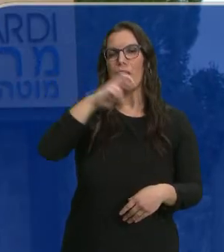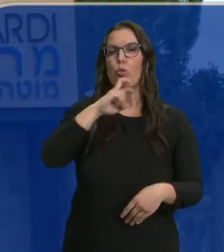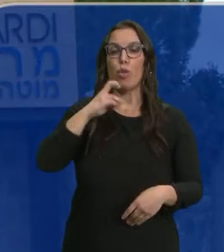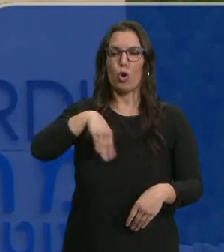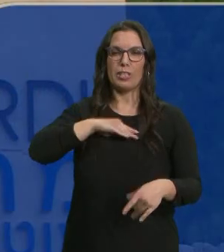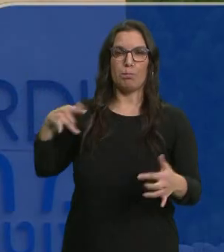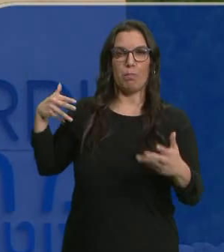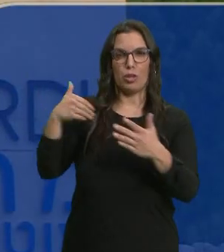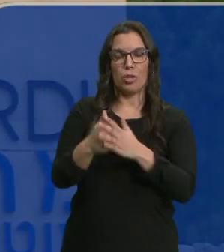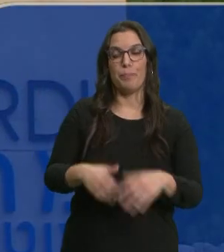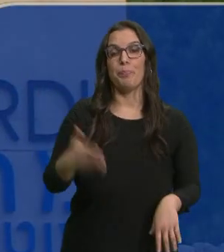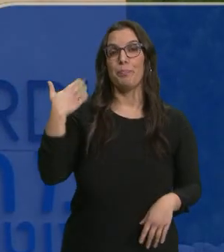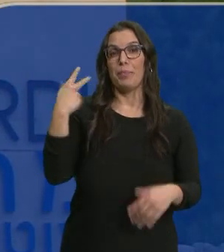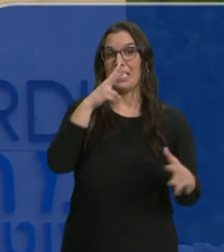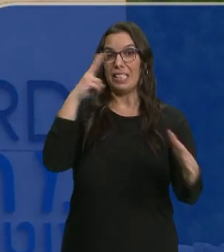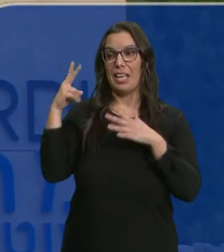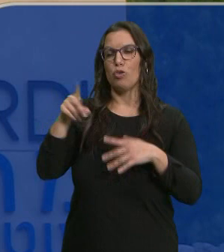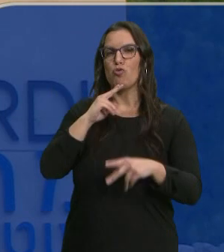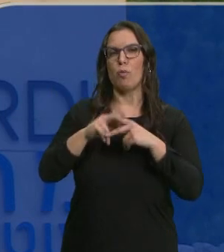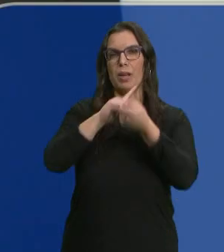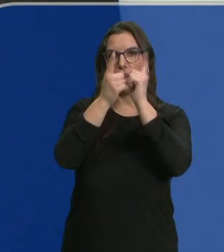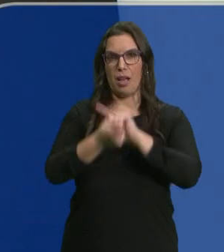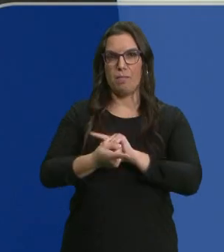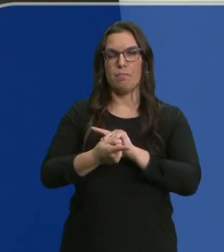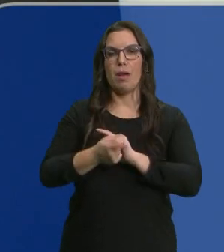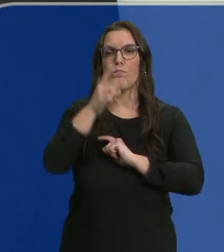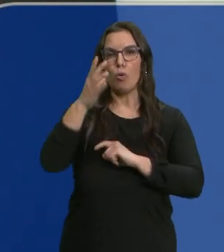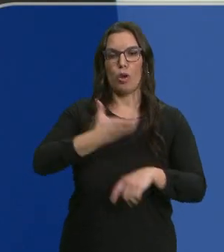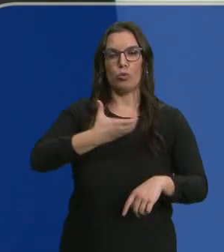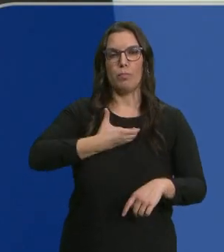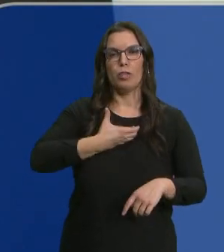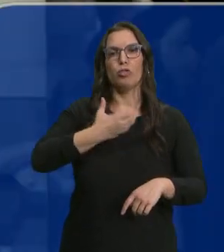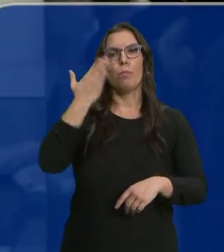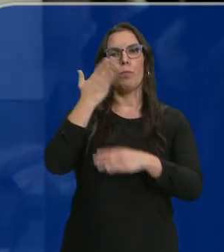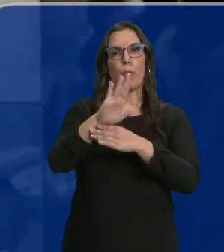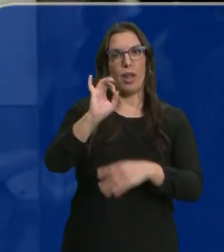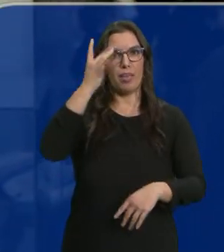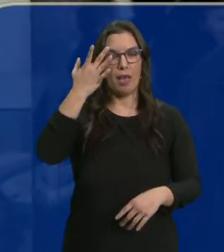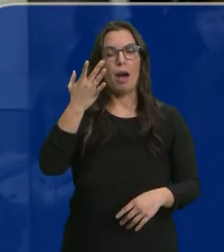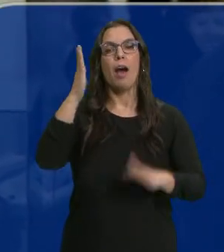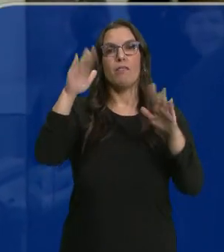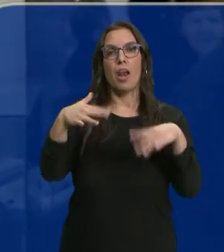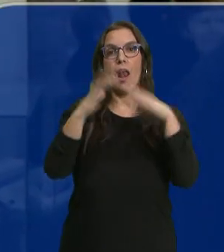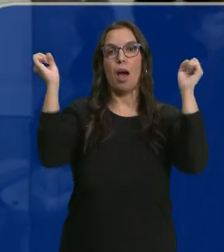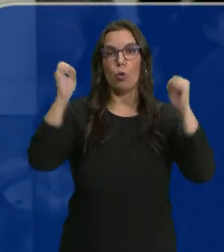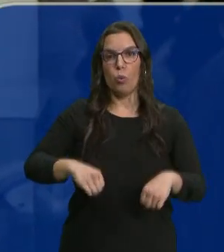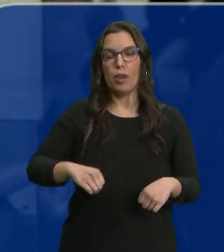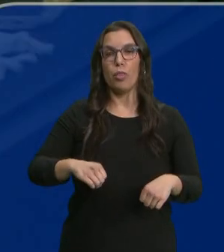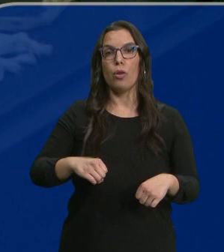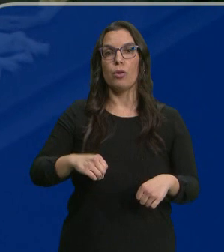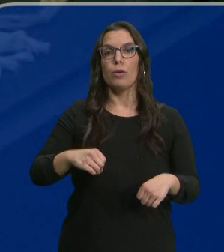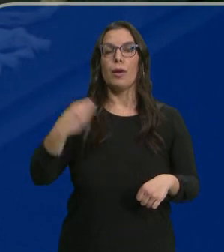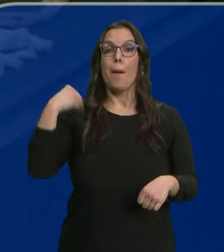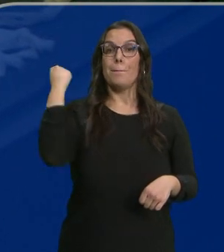Hace 7 años que esta localidad burgalesa cambió de nombre a iniciativa del ayuntamiento y tras acordarlo con los vecinos se dejó de